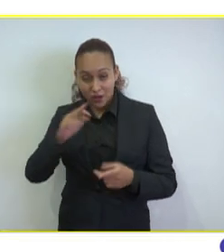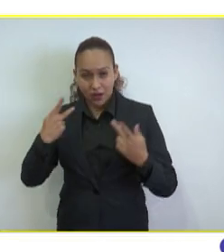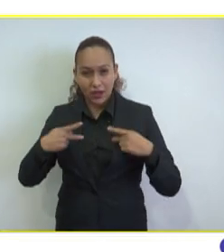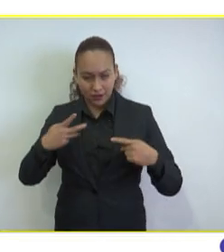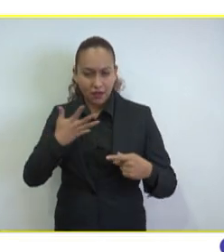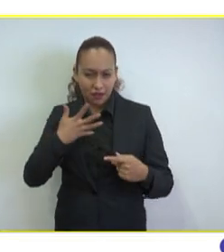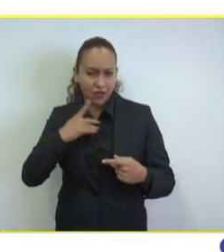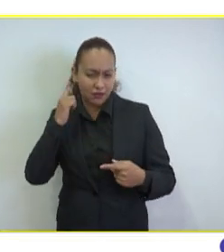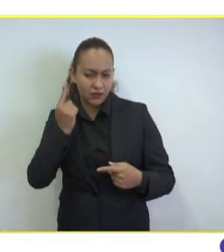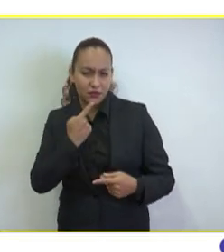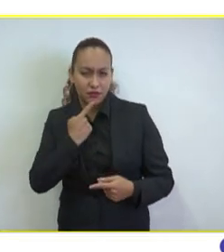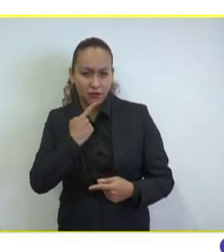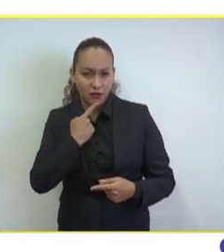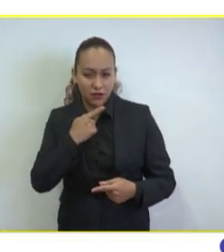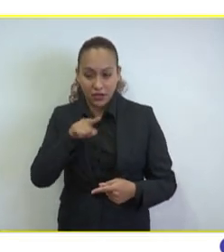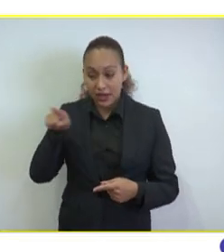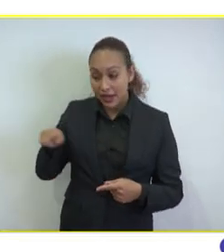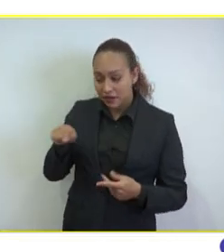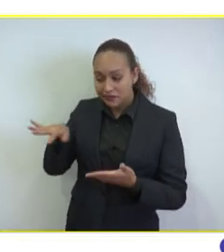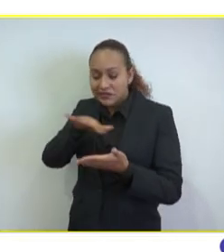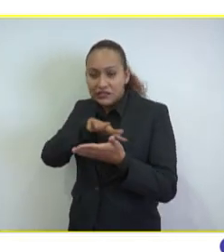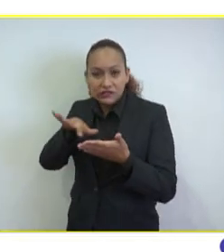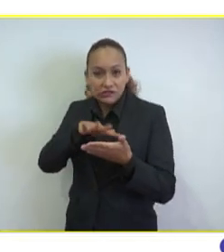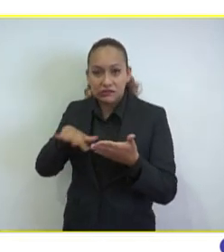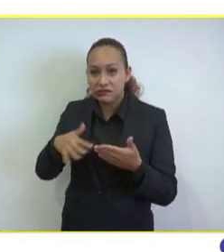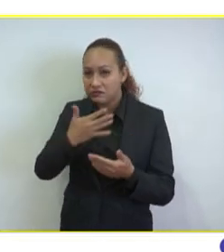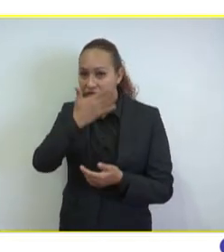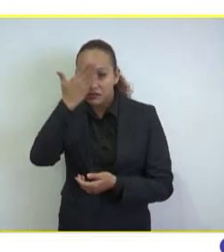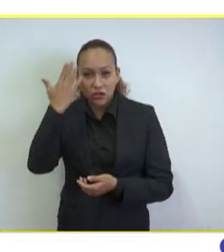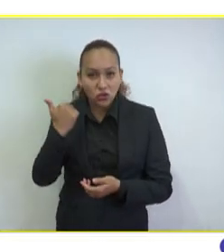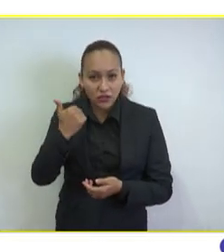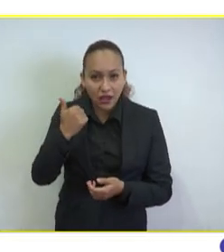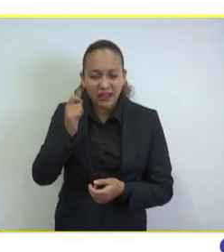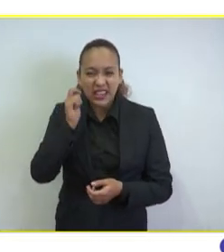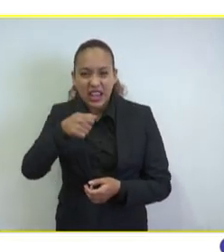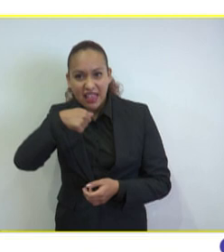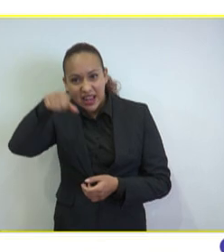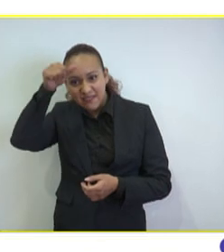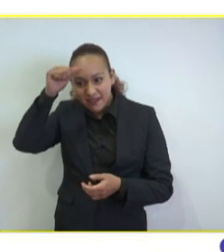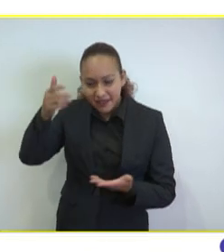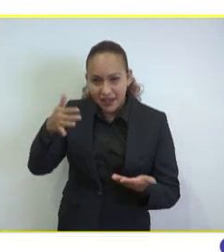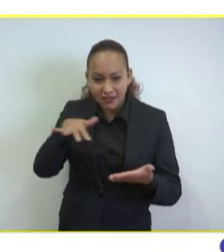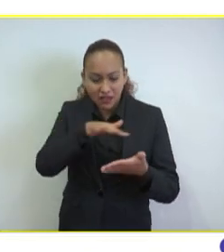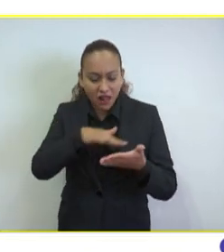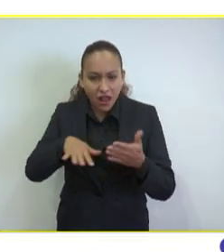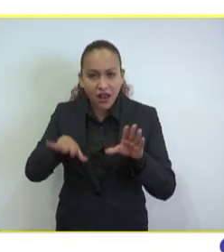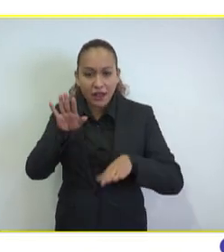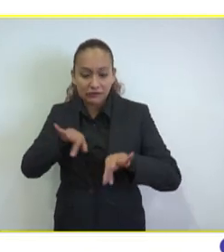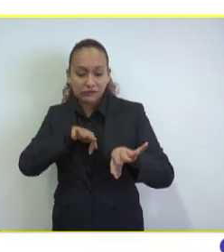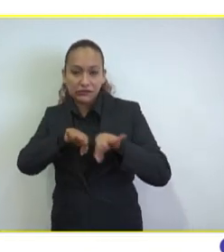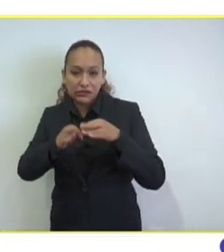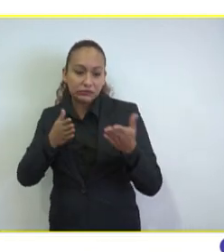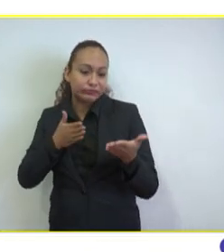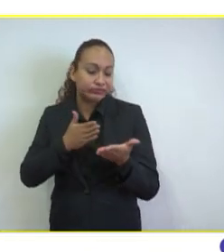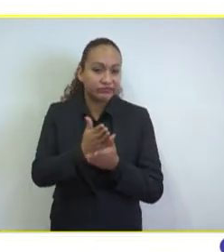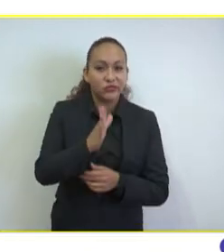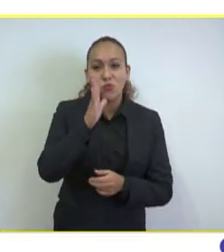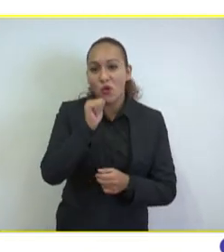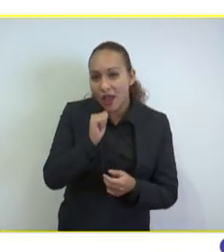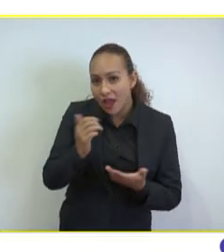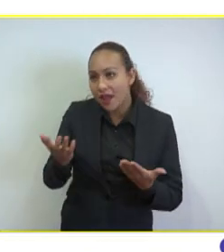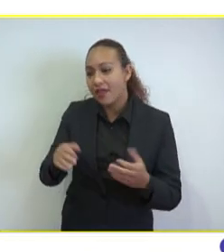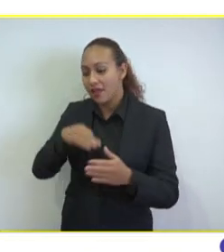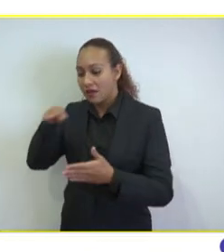personas con discapacidad auditiva son analfabetas, lo que presentan dificultades en ámbitos laborales,